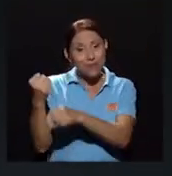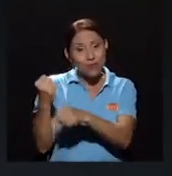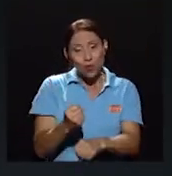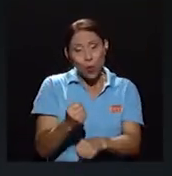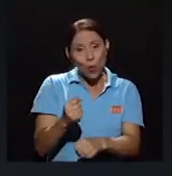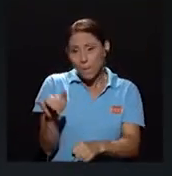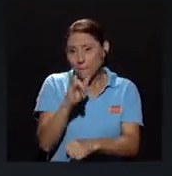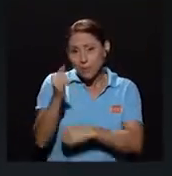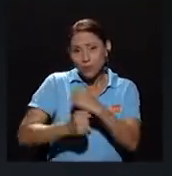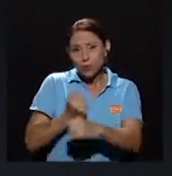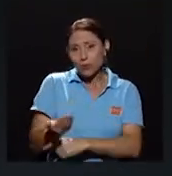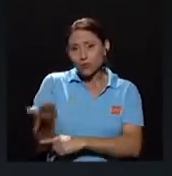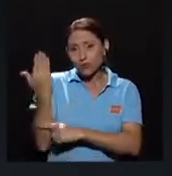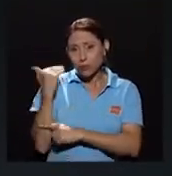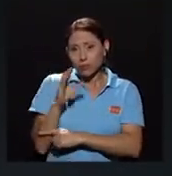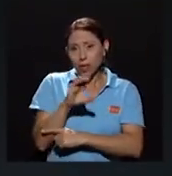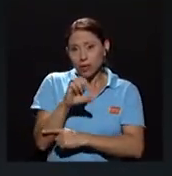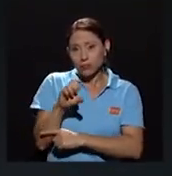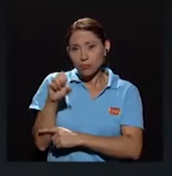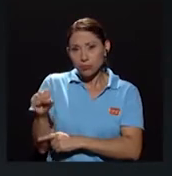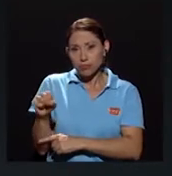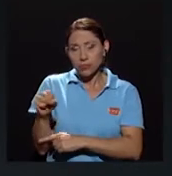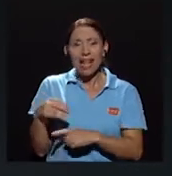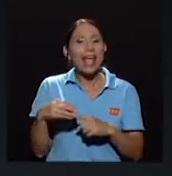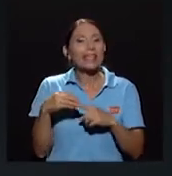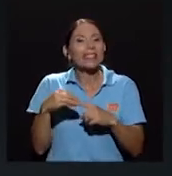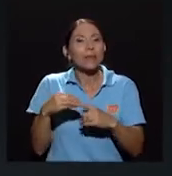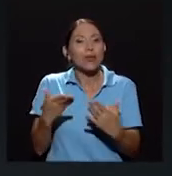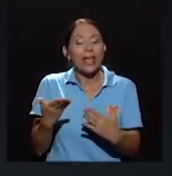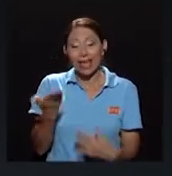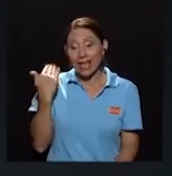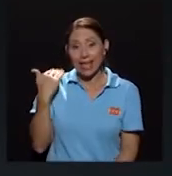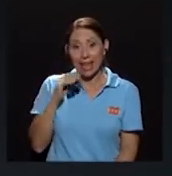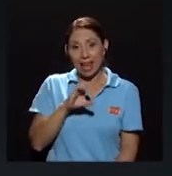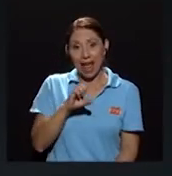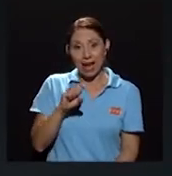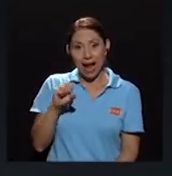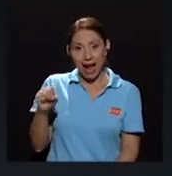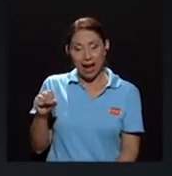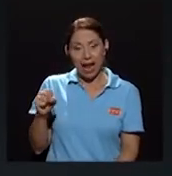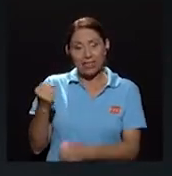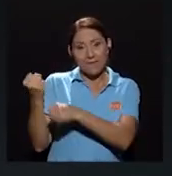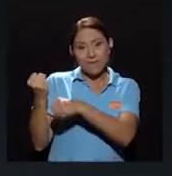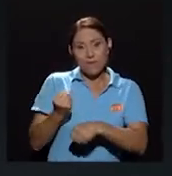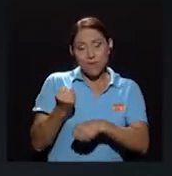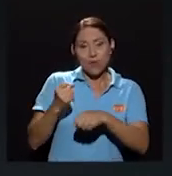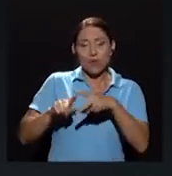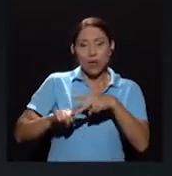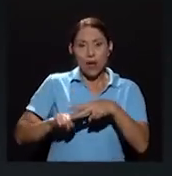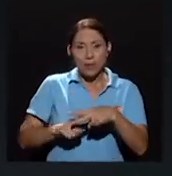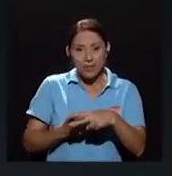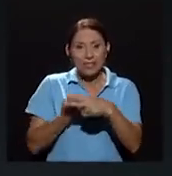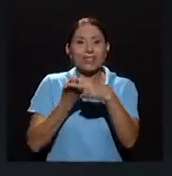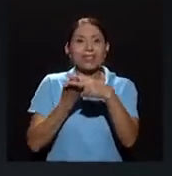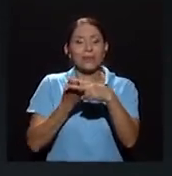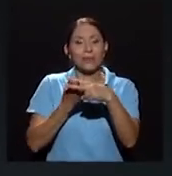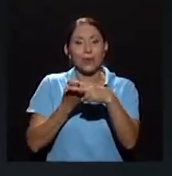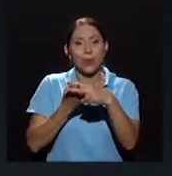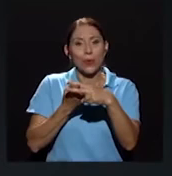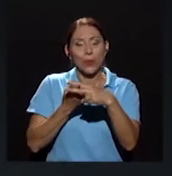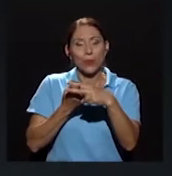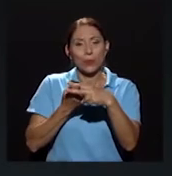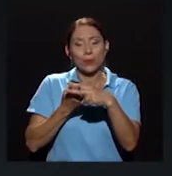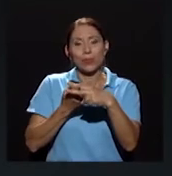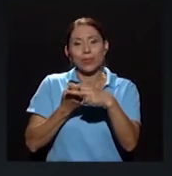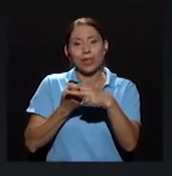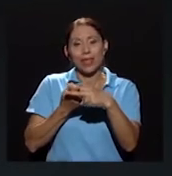la caja costarricense de seguro social excepto que la caja fue al principio de él de ese decenio y